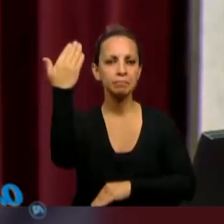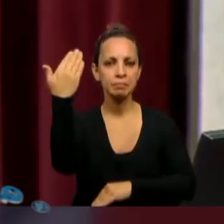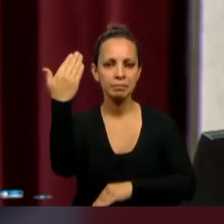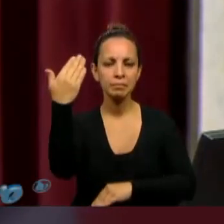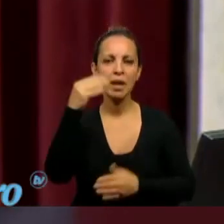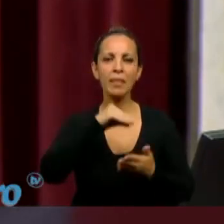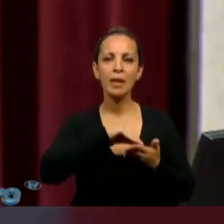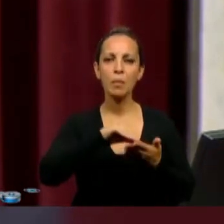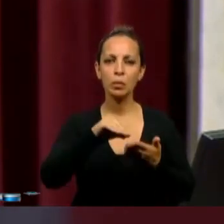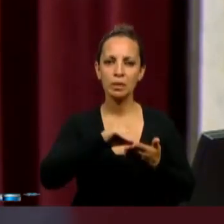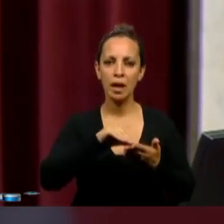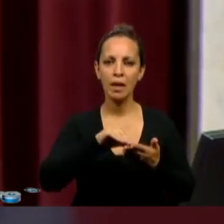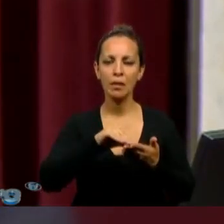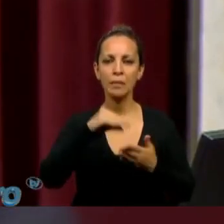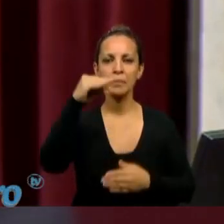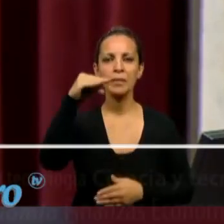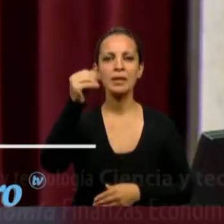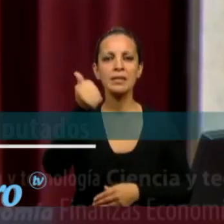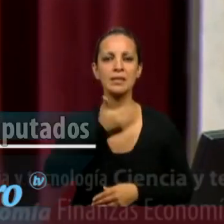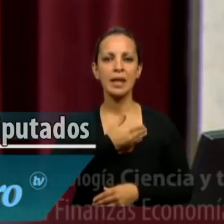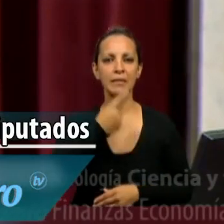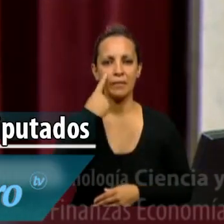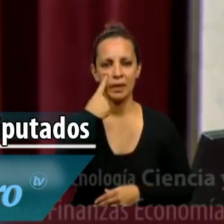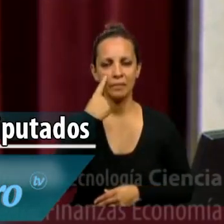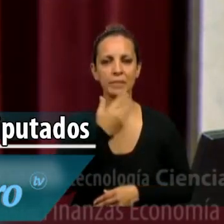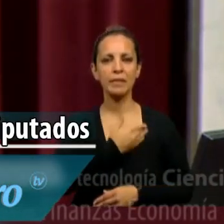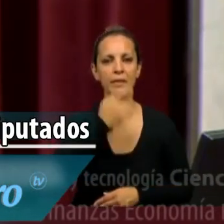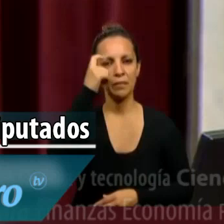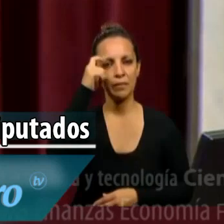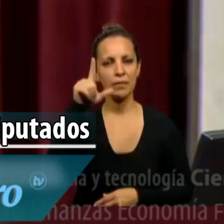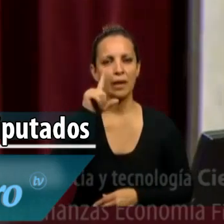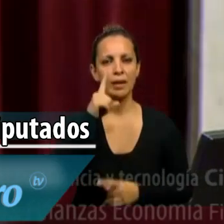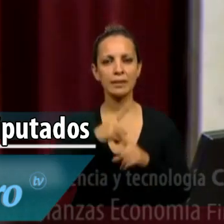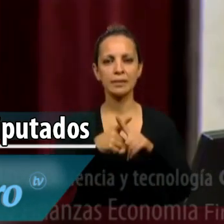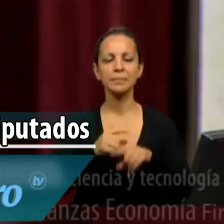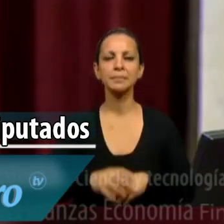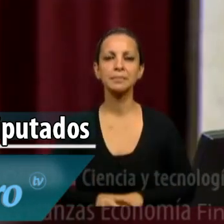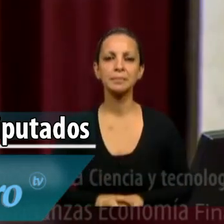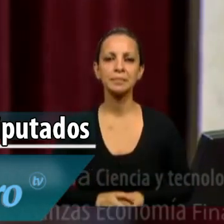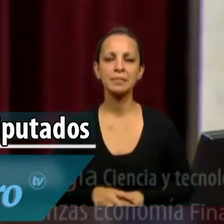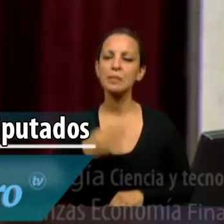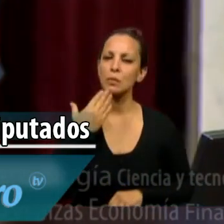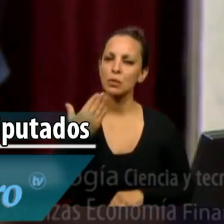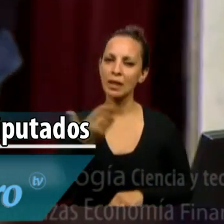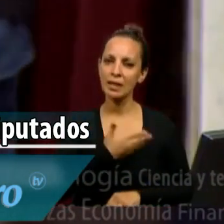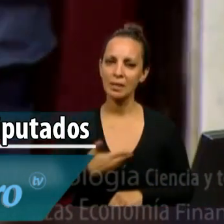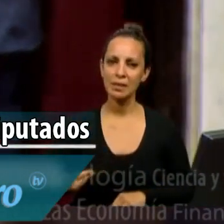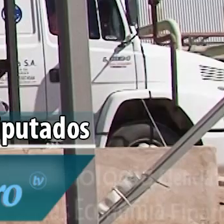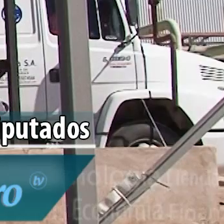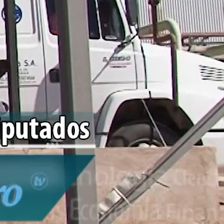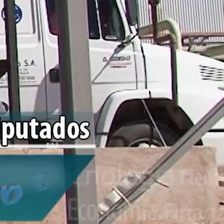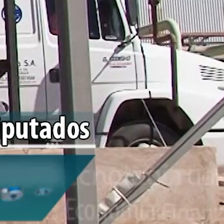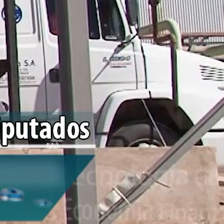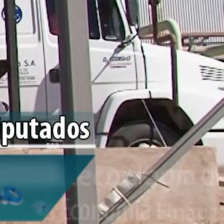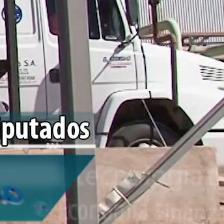La Cámara de Diputados de la Nación aprobó y envió al Senado el proyecto de ley que crea hasta 2030 un nuevo marco regulatorio para